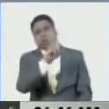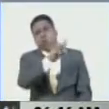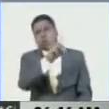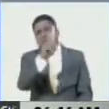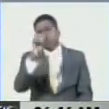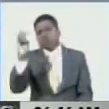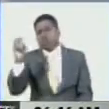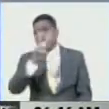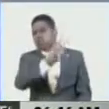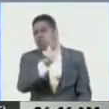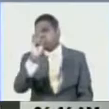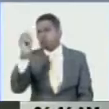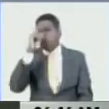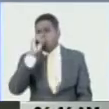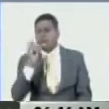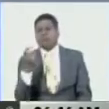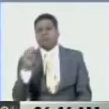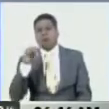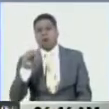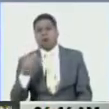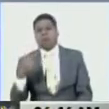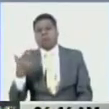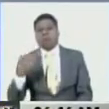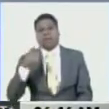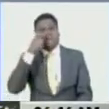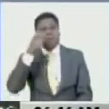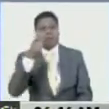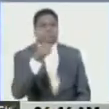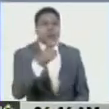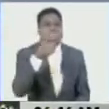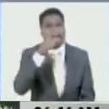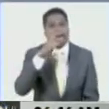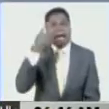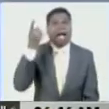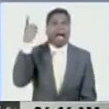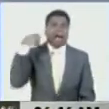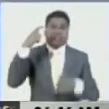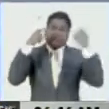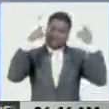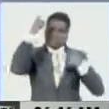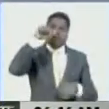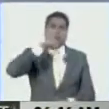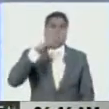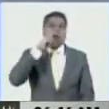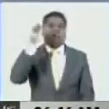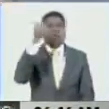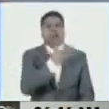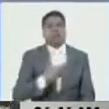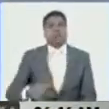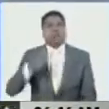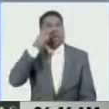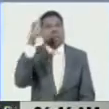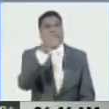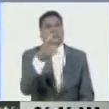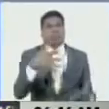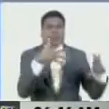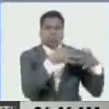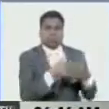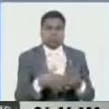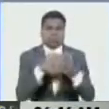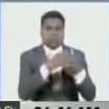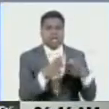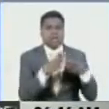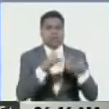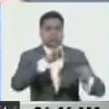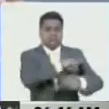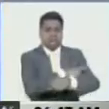patrimonio de un pueblo por primera vez con el comandante Chávez y ahora con el presidente Nicolás Maduro. Esa es una dimensión. La búsqueda del imperialismo de esa fuente energética.